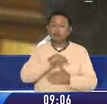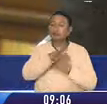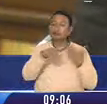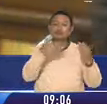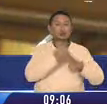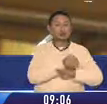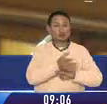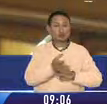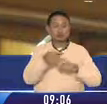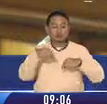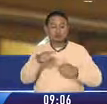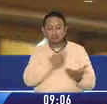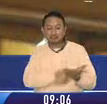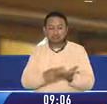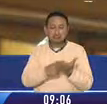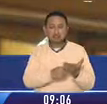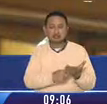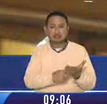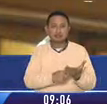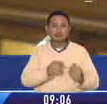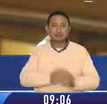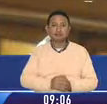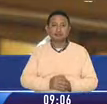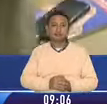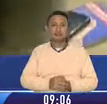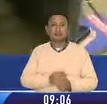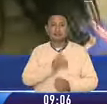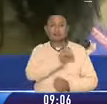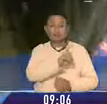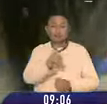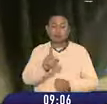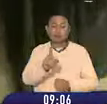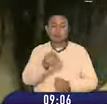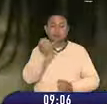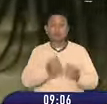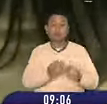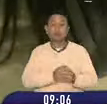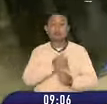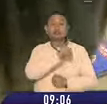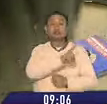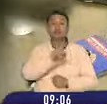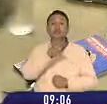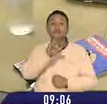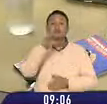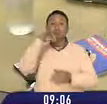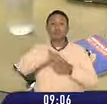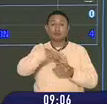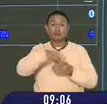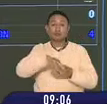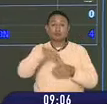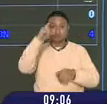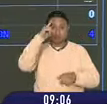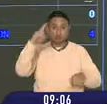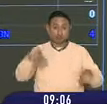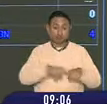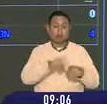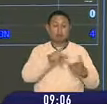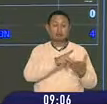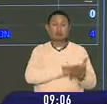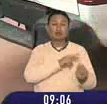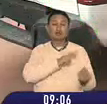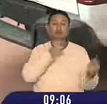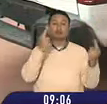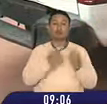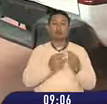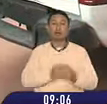fueron debatidas de una en una. Al final, con 117 votos a favor y 4 abstenciones, el proyecto que modifica 9